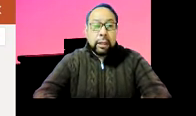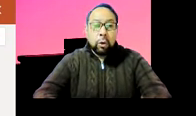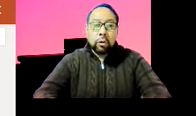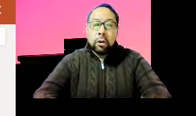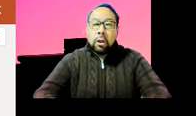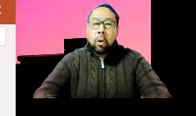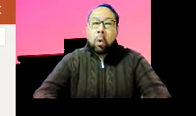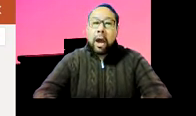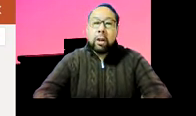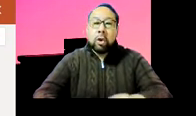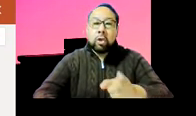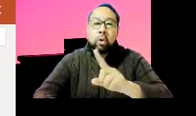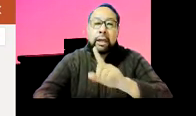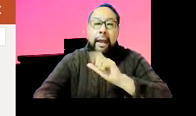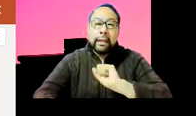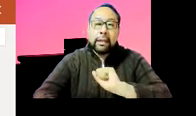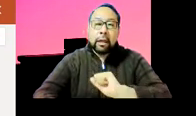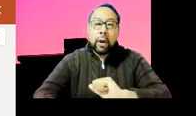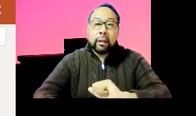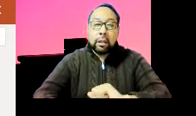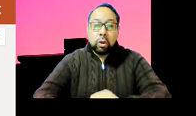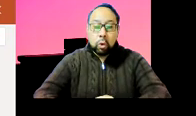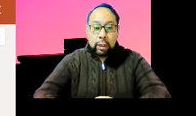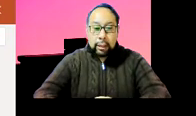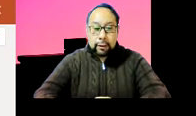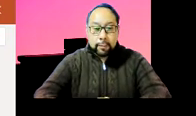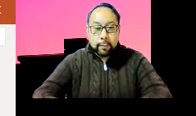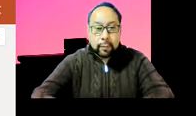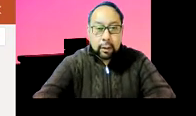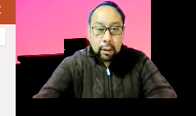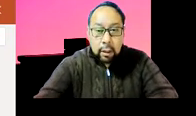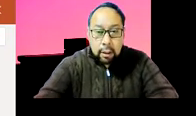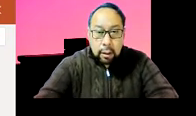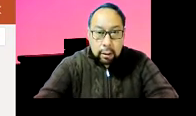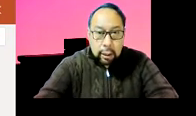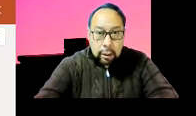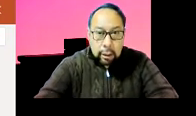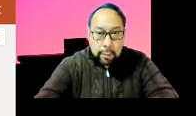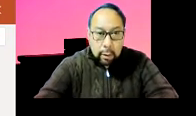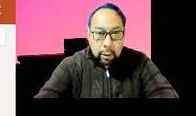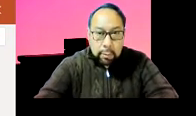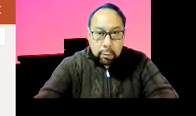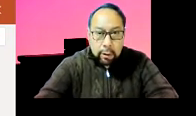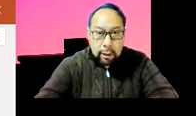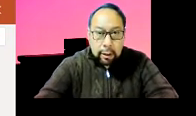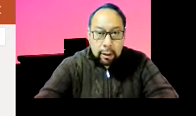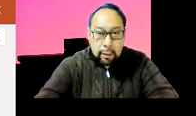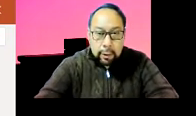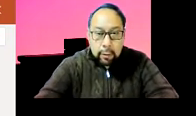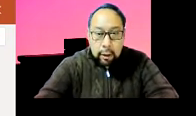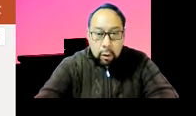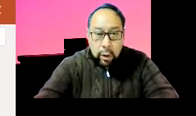los individuos cuando sus creencias o actitudes, es que ya se me acabó el tiempo, bueno,